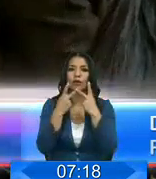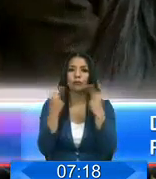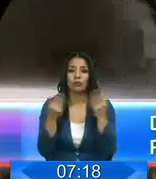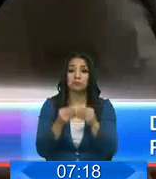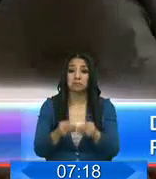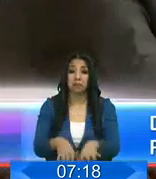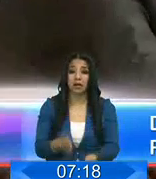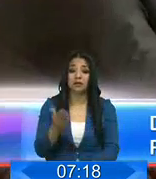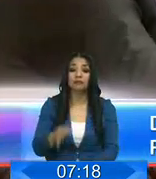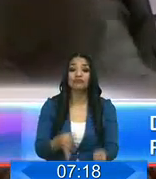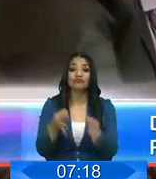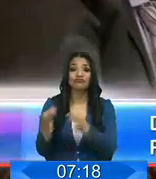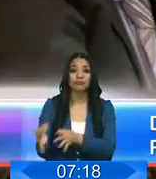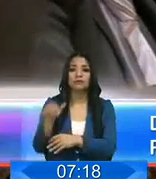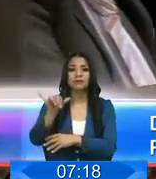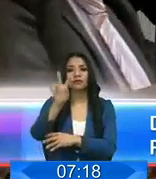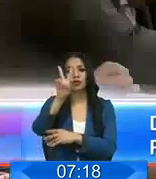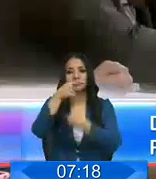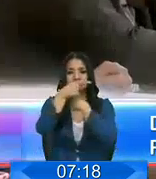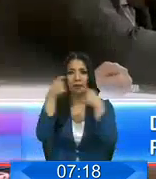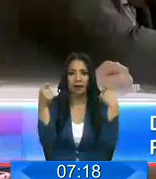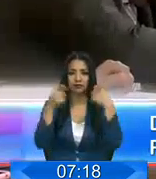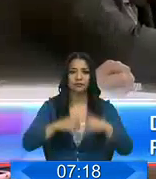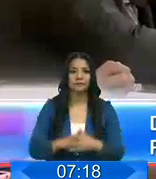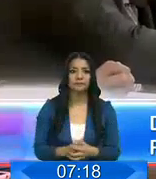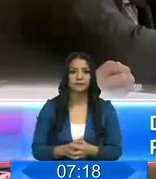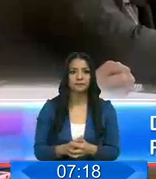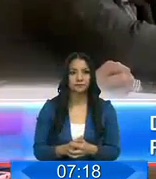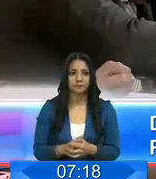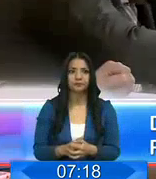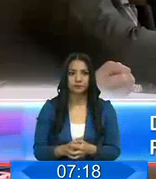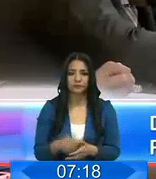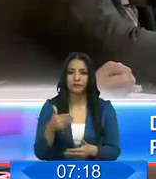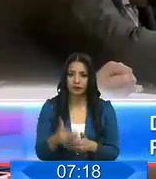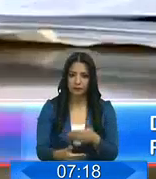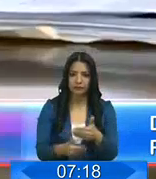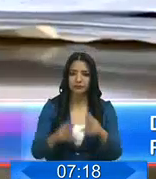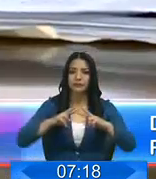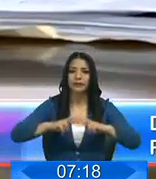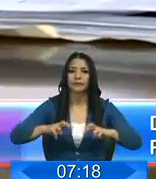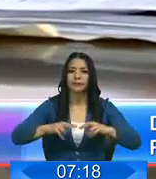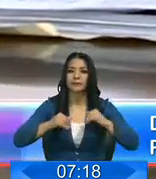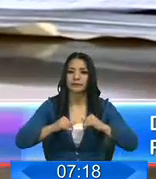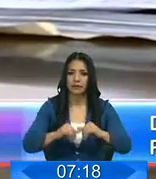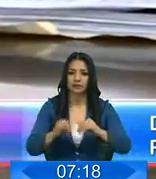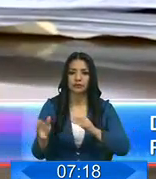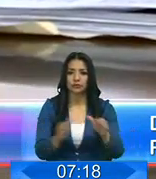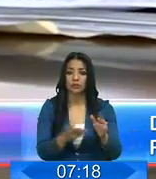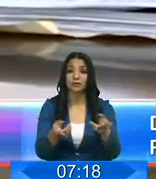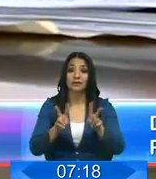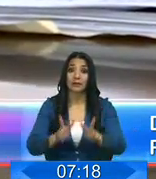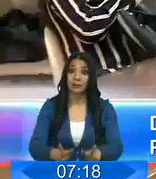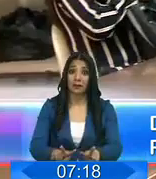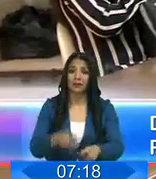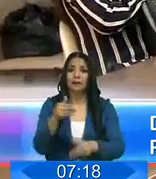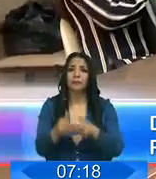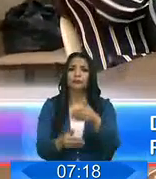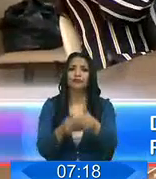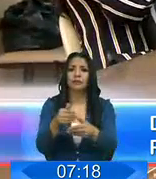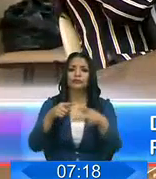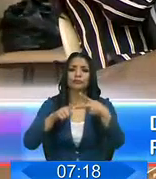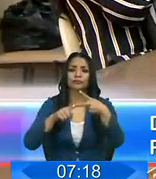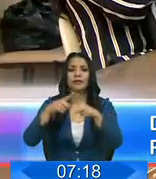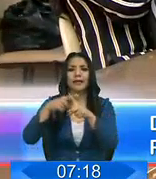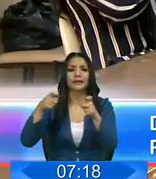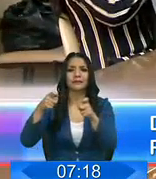para el sábado 2 de marzo. Por esta causa se encuentra en etapa de instrucción fiscal. También es procesado el